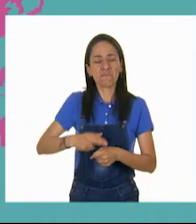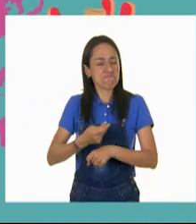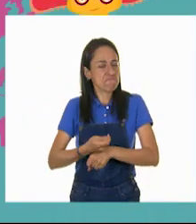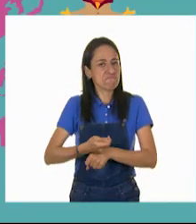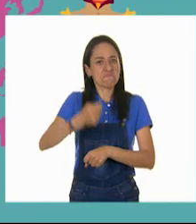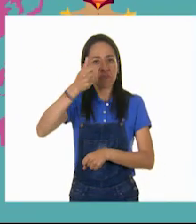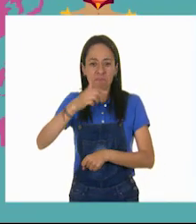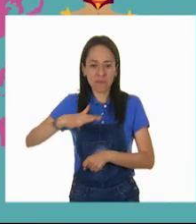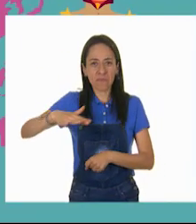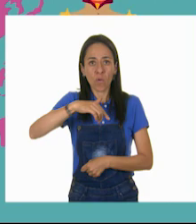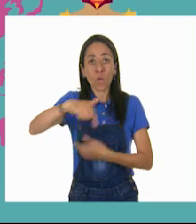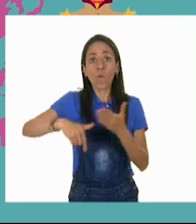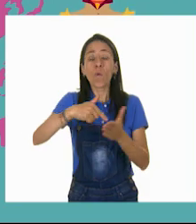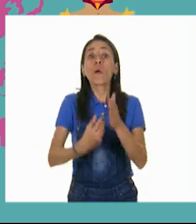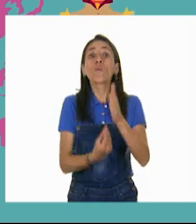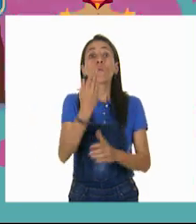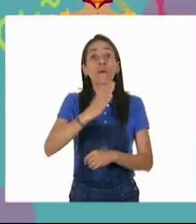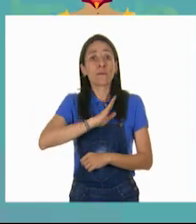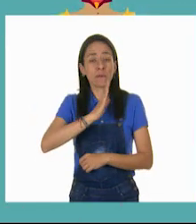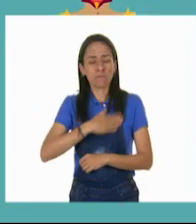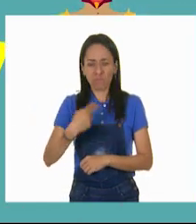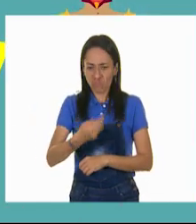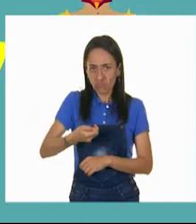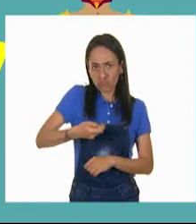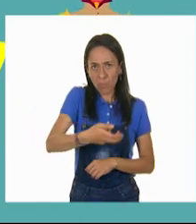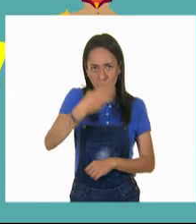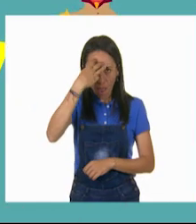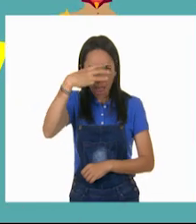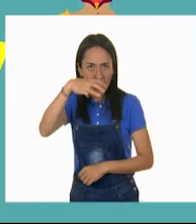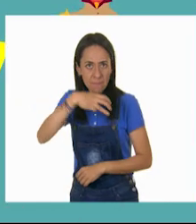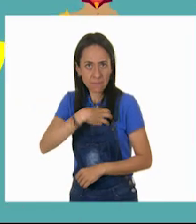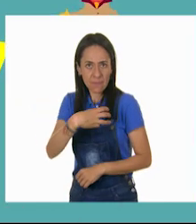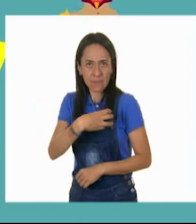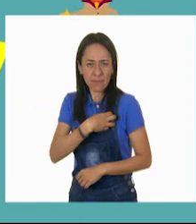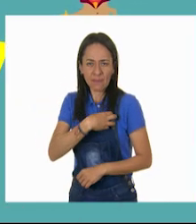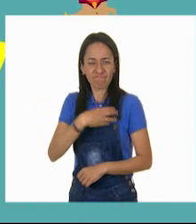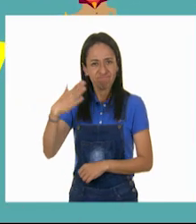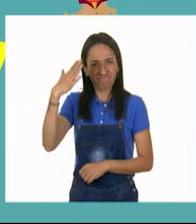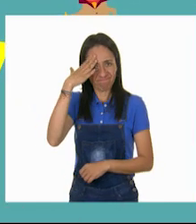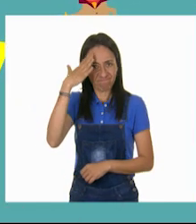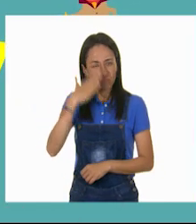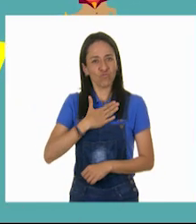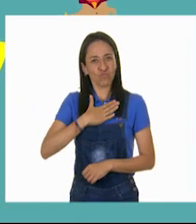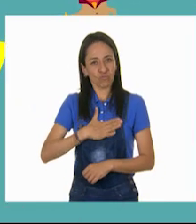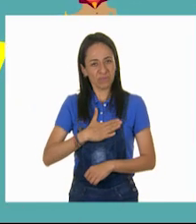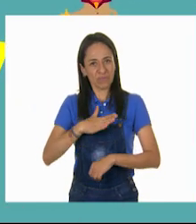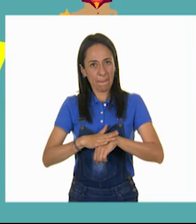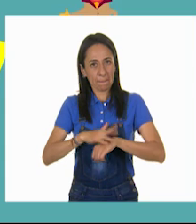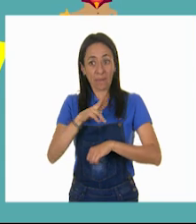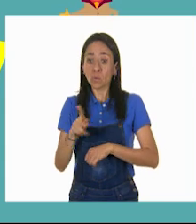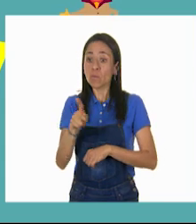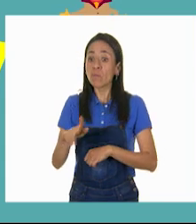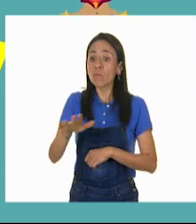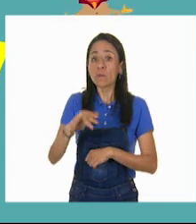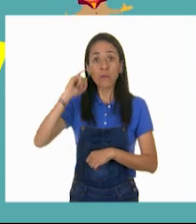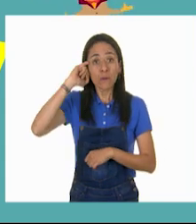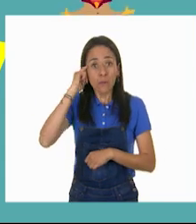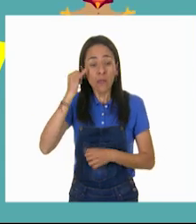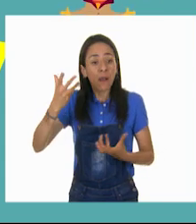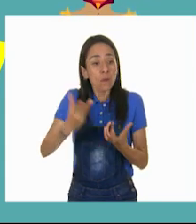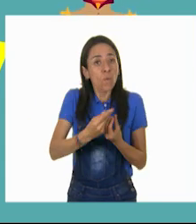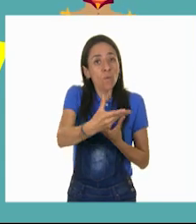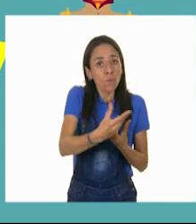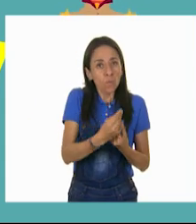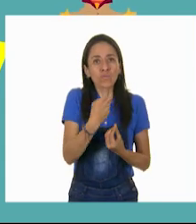con el título de capitán general y justicia mayor con la ayuda de varios pueblos indígenas conquistó la gran tenochtitlán